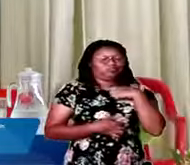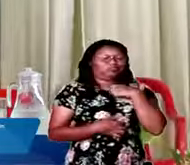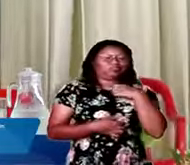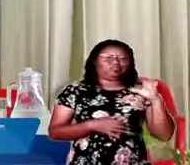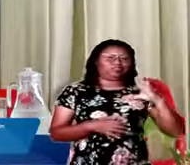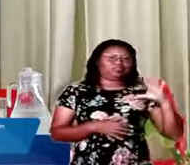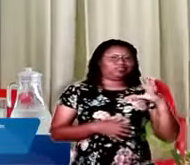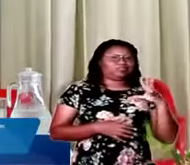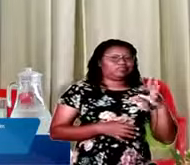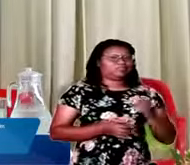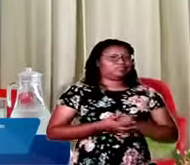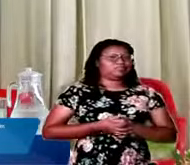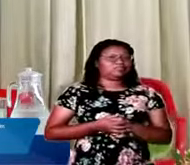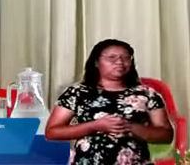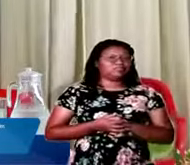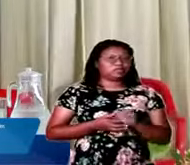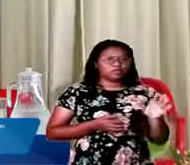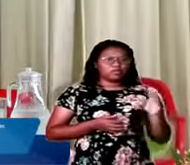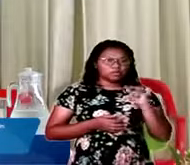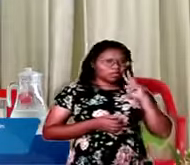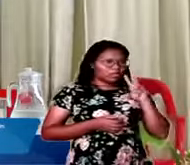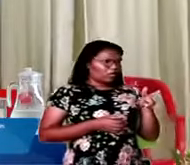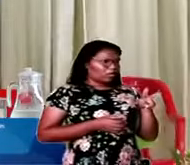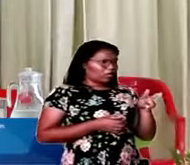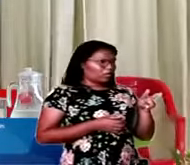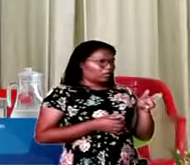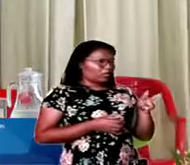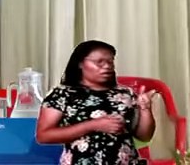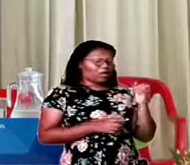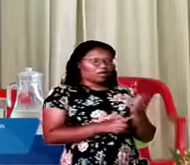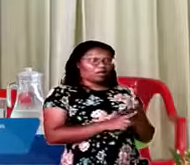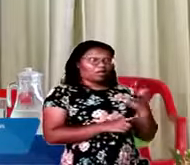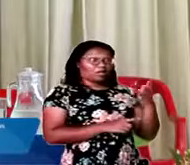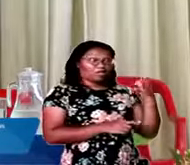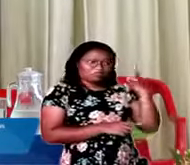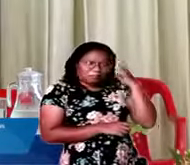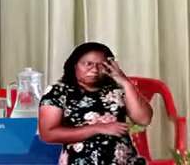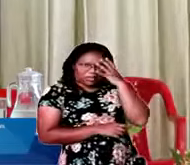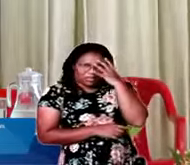elegancia, y todo mundo avergonzado.